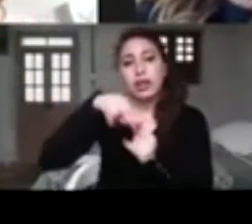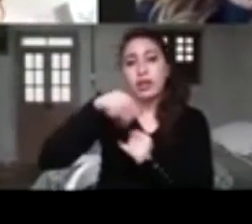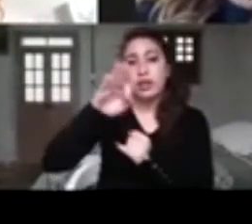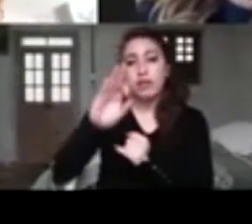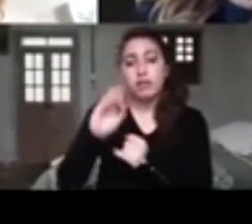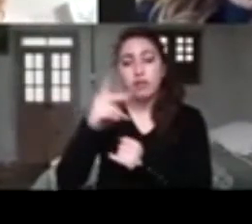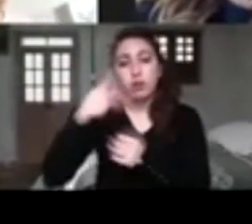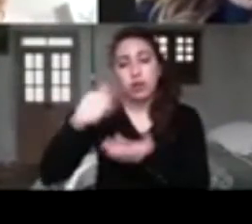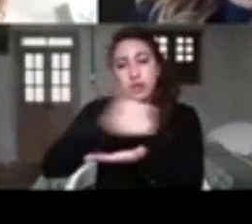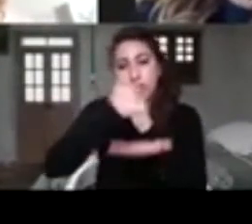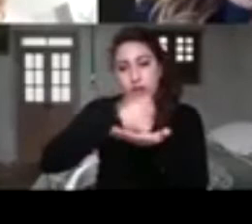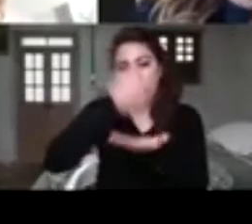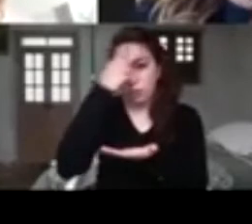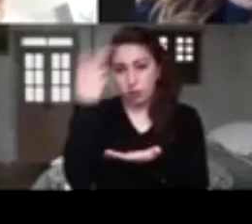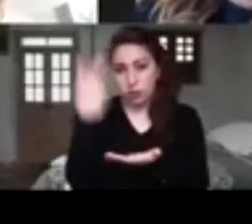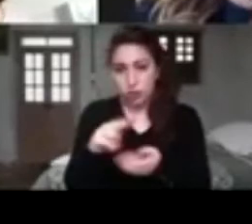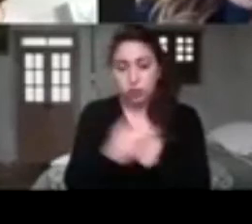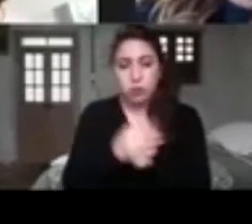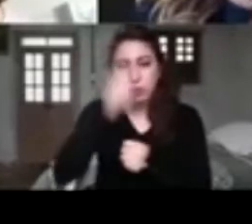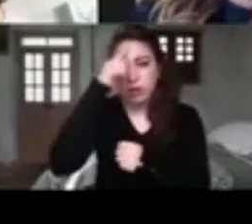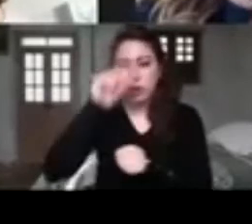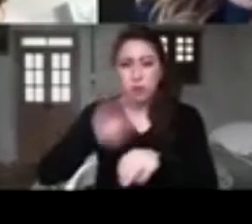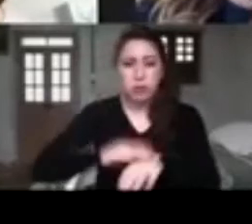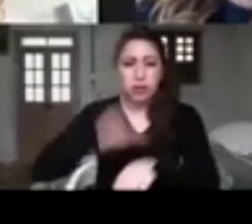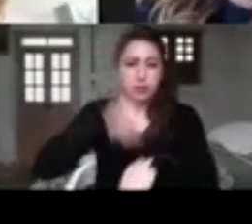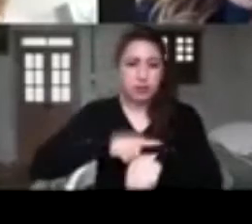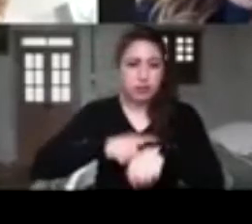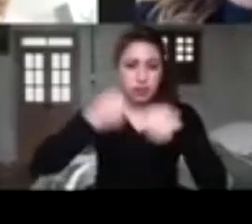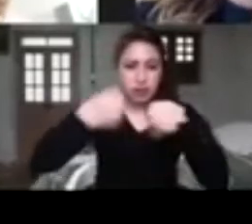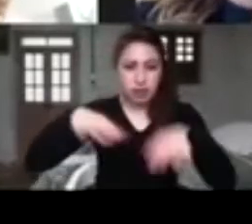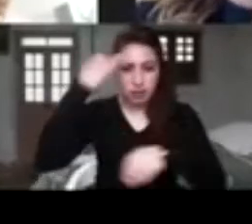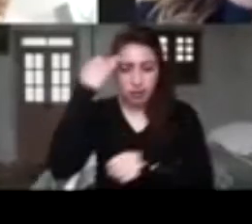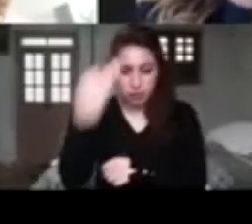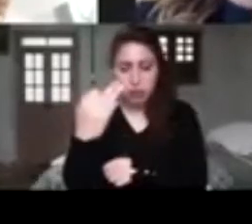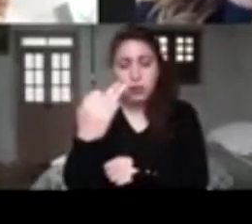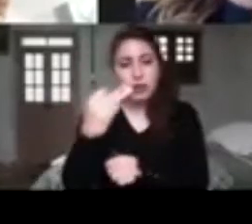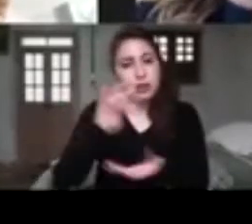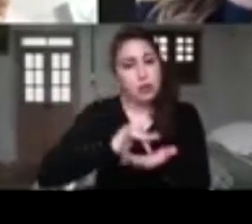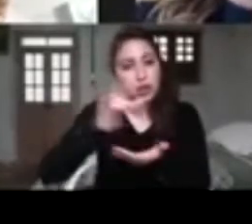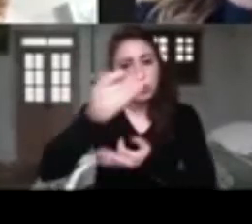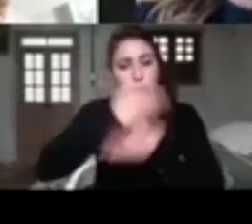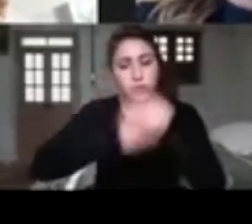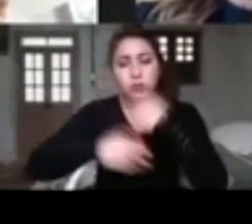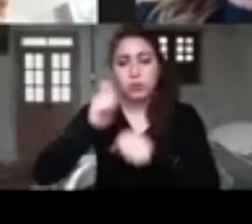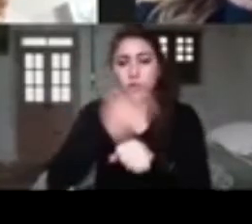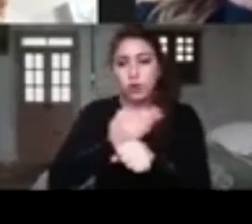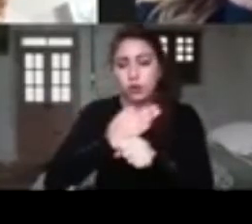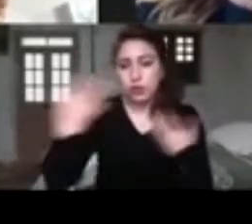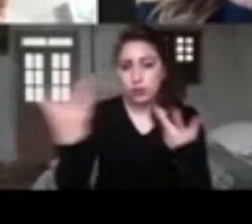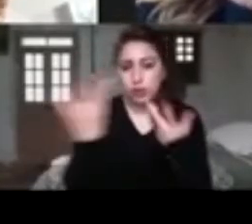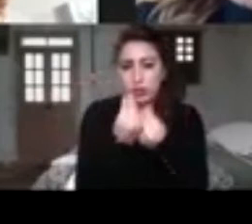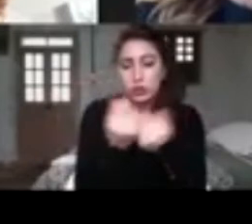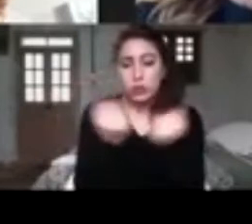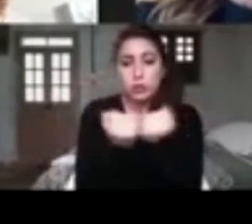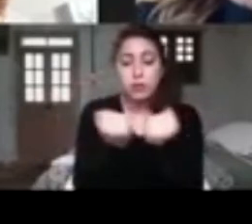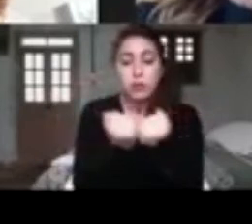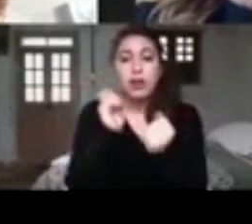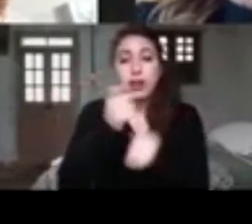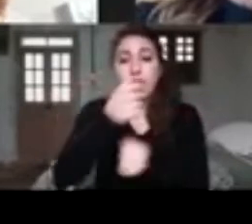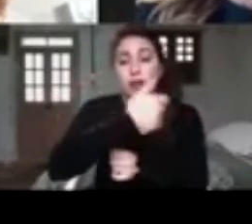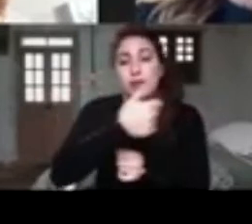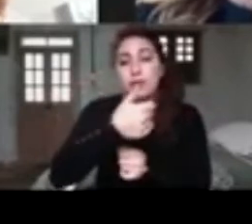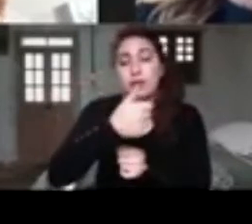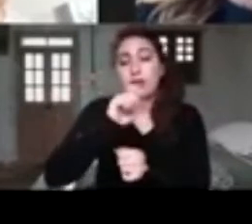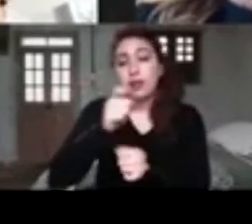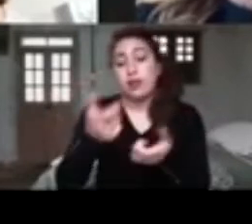México. Sin más preámbulo, pues agradecerles a todos su presencia, saludarlos, por supuesto, a los integrantes del panel el día